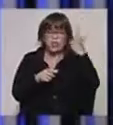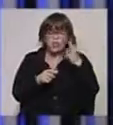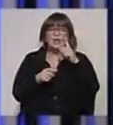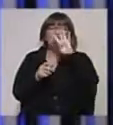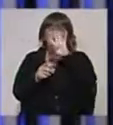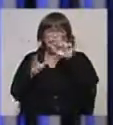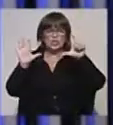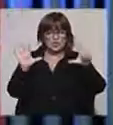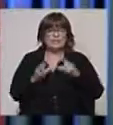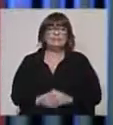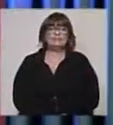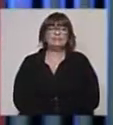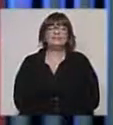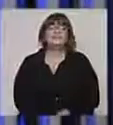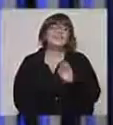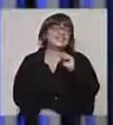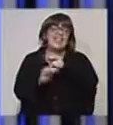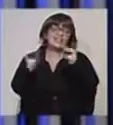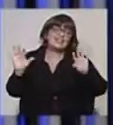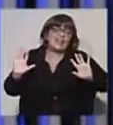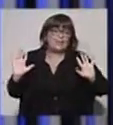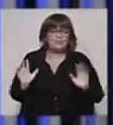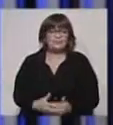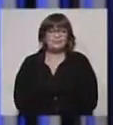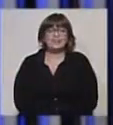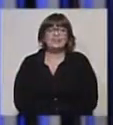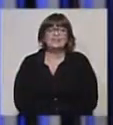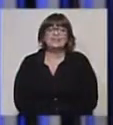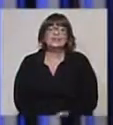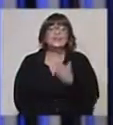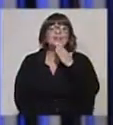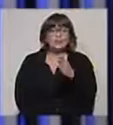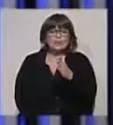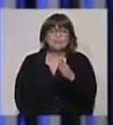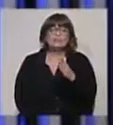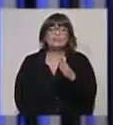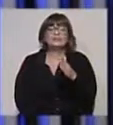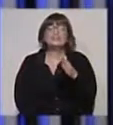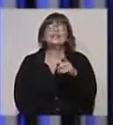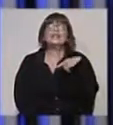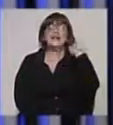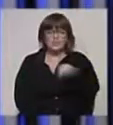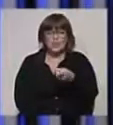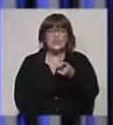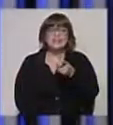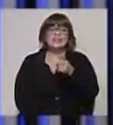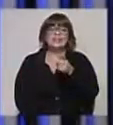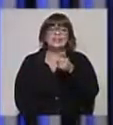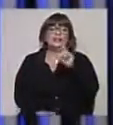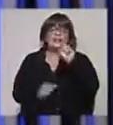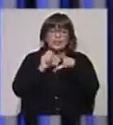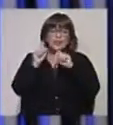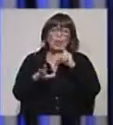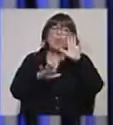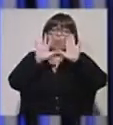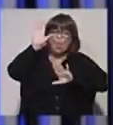a 7 de la tarde. Ya pasamos, ¿verdad? El chivo. Sí, sí. De los kioscos. Preguntaron. Y después llegan varios mensajes de gente que nos recomienda murgas